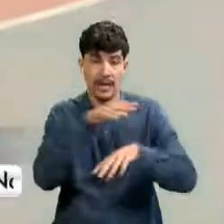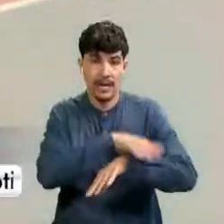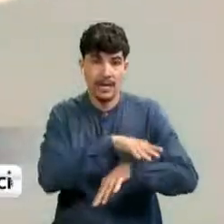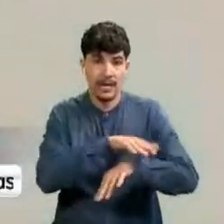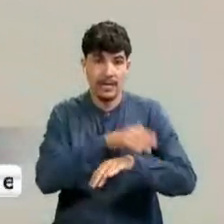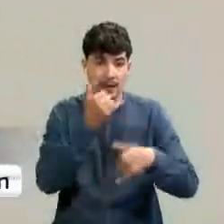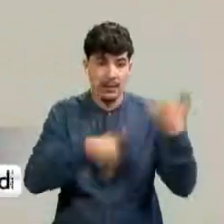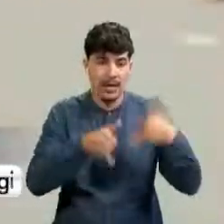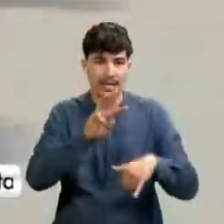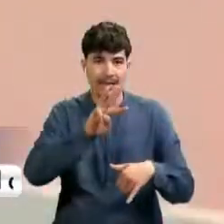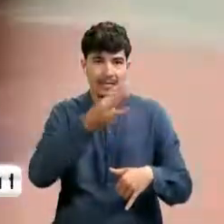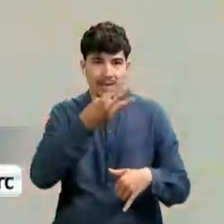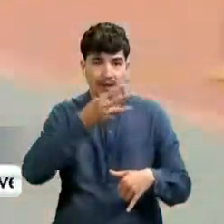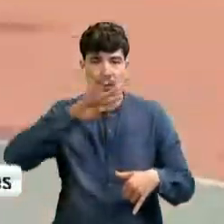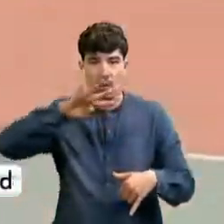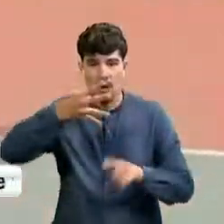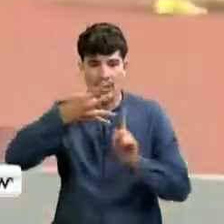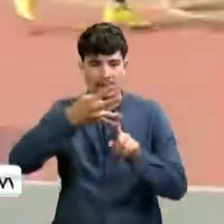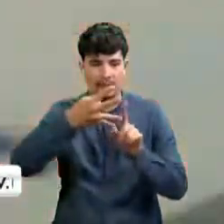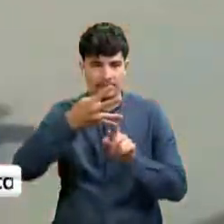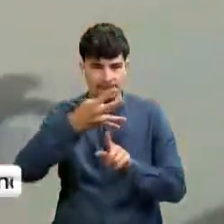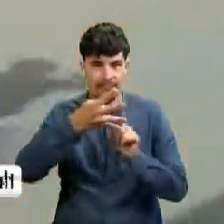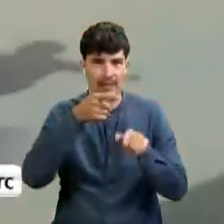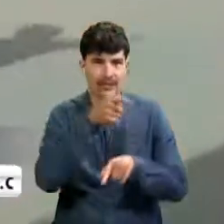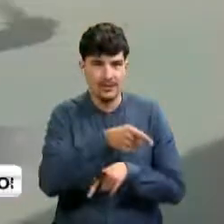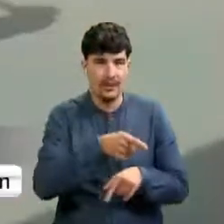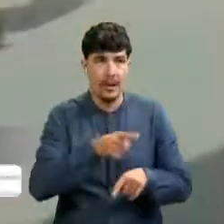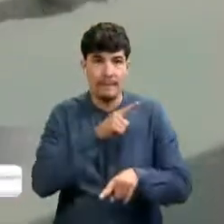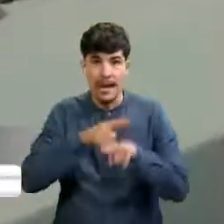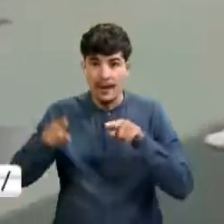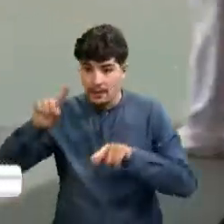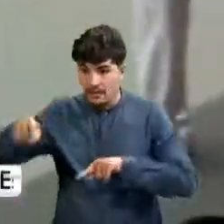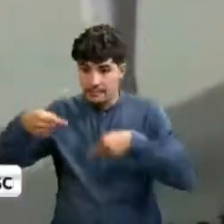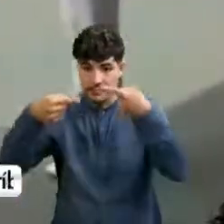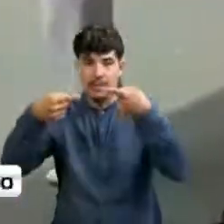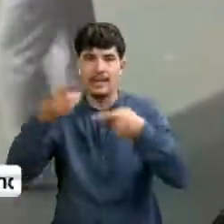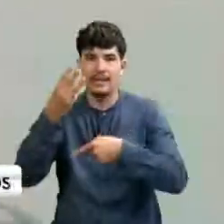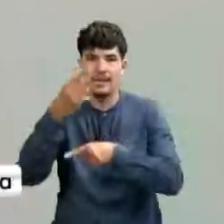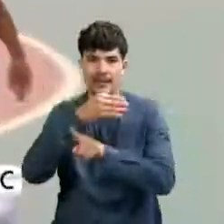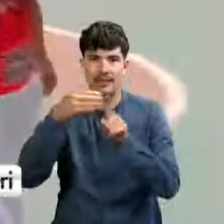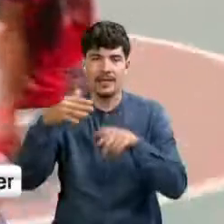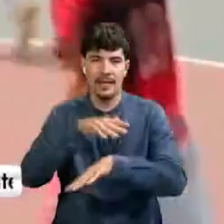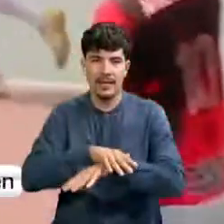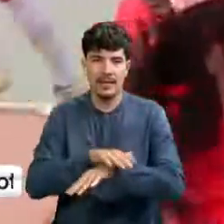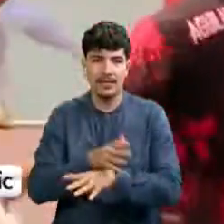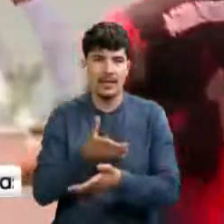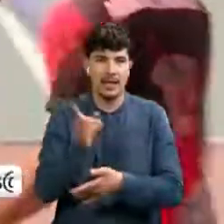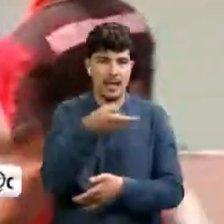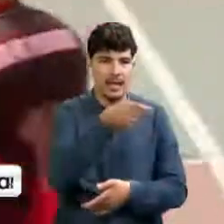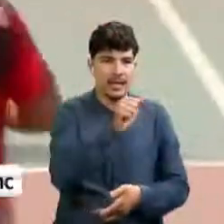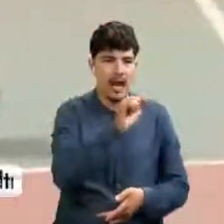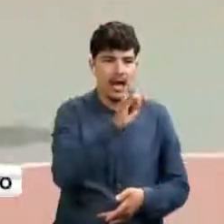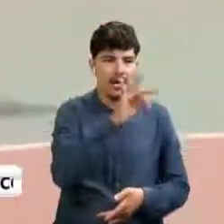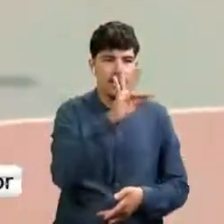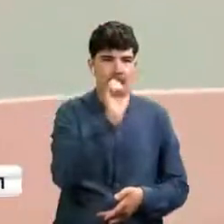el encuentro por tercer y cuarto puesto entre Parapetos y Águilas, mientras que la final se disputará a las 3:30 de la tarde entre Gaitán